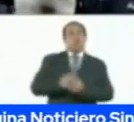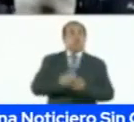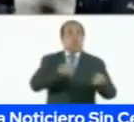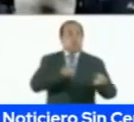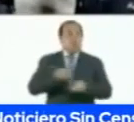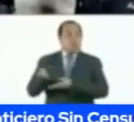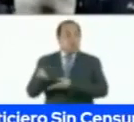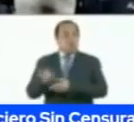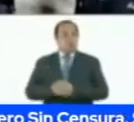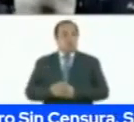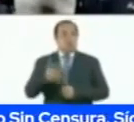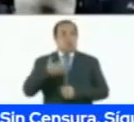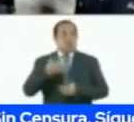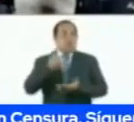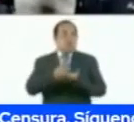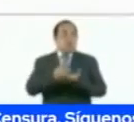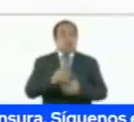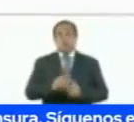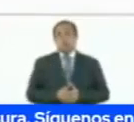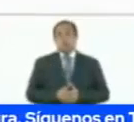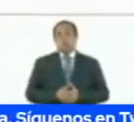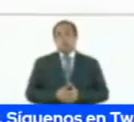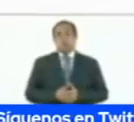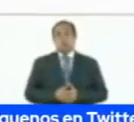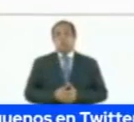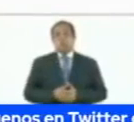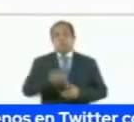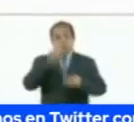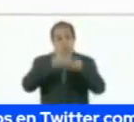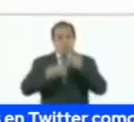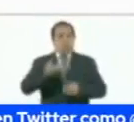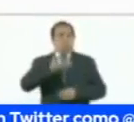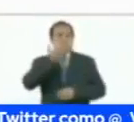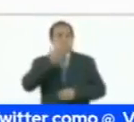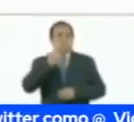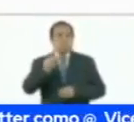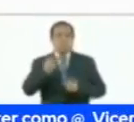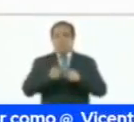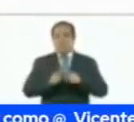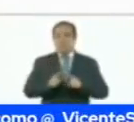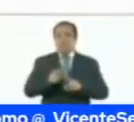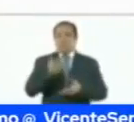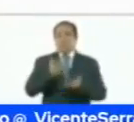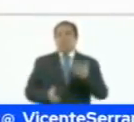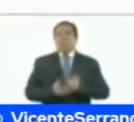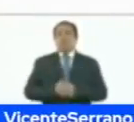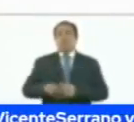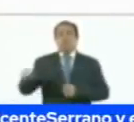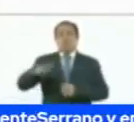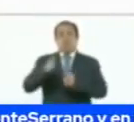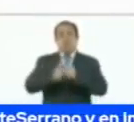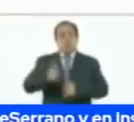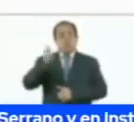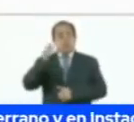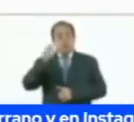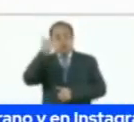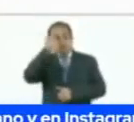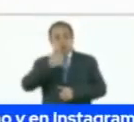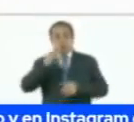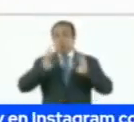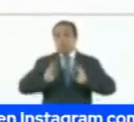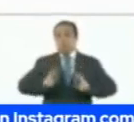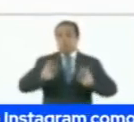que no fueran solamente los lunches tradicionales. Así pasaron la noche, estuvo muy